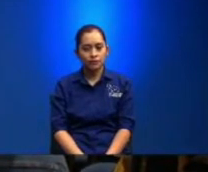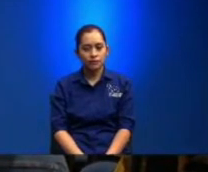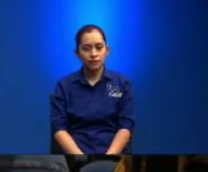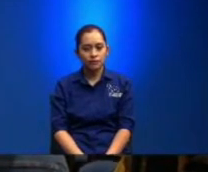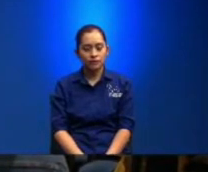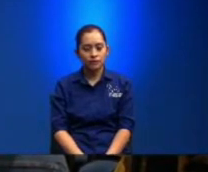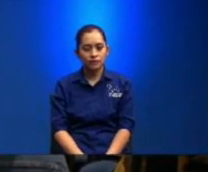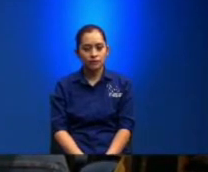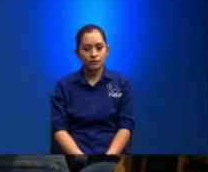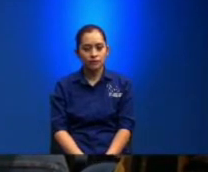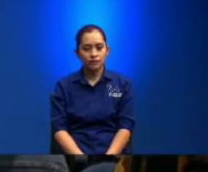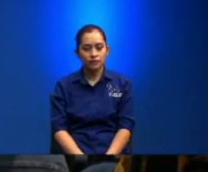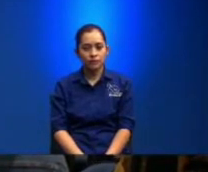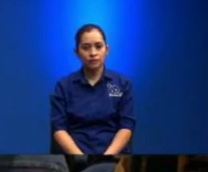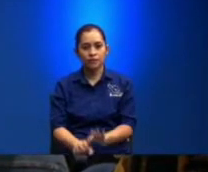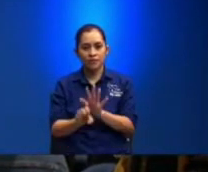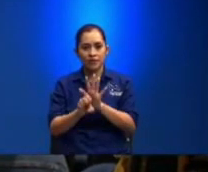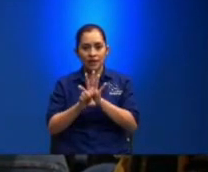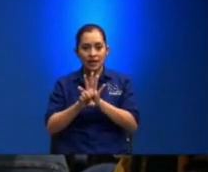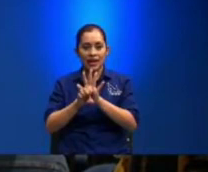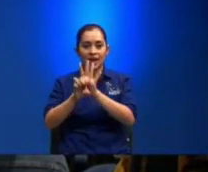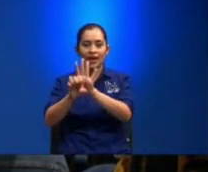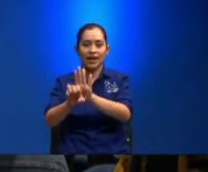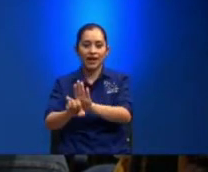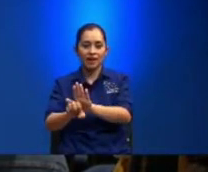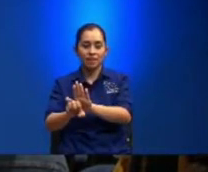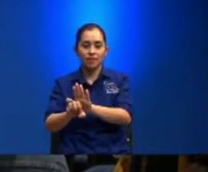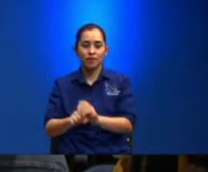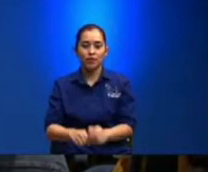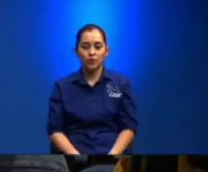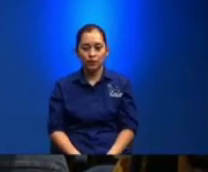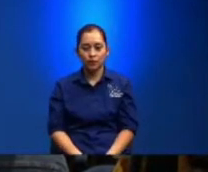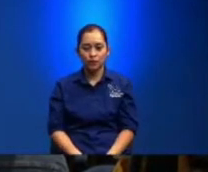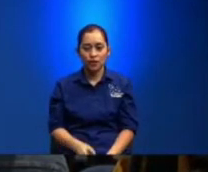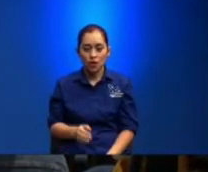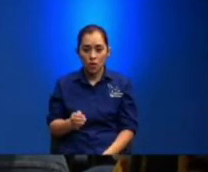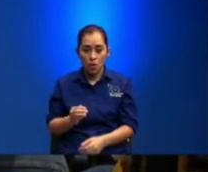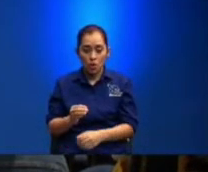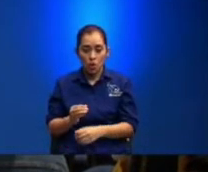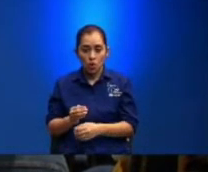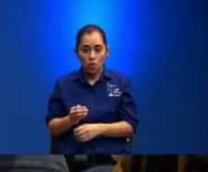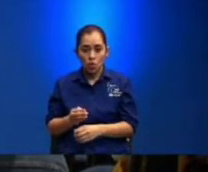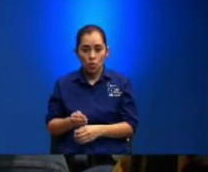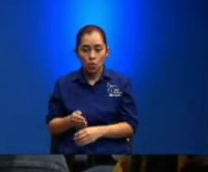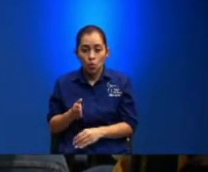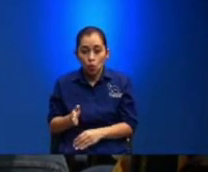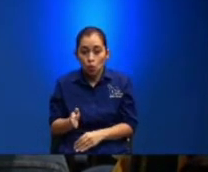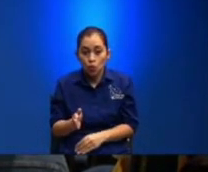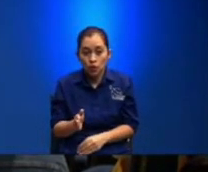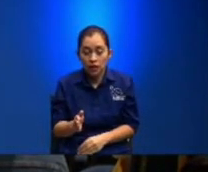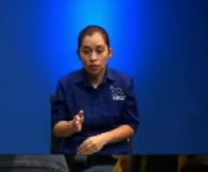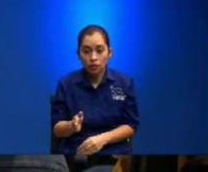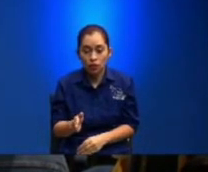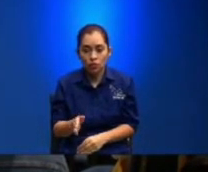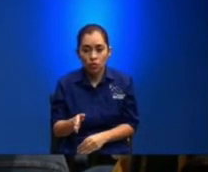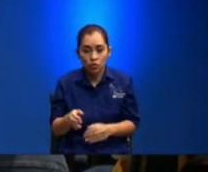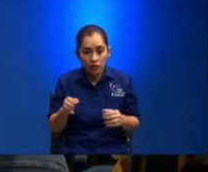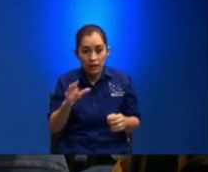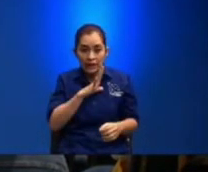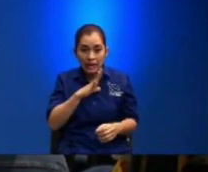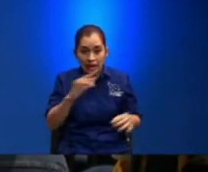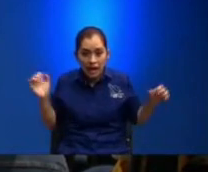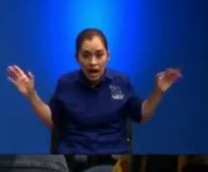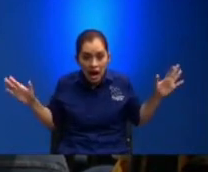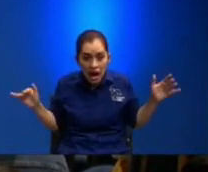alas que se va bien triste en el cielo a buscar a las aves y le dice vos vos un ratón que haciendo